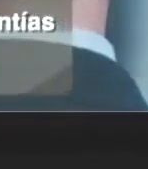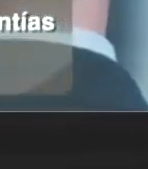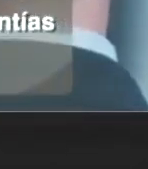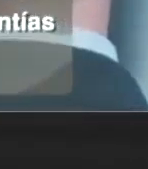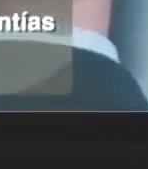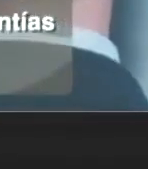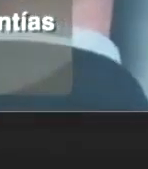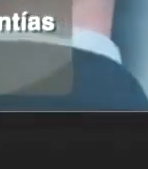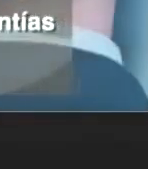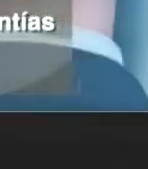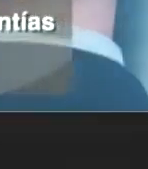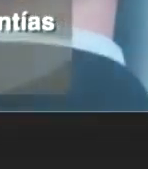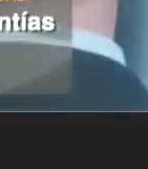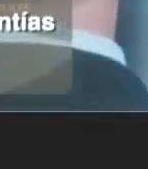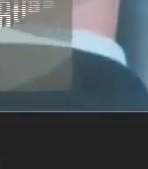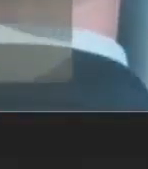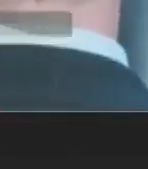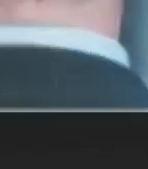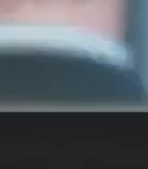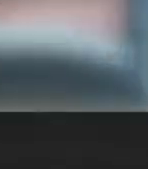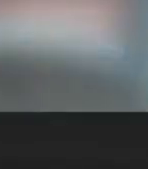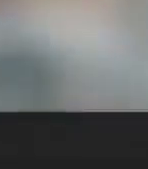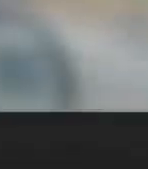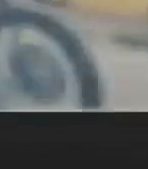de garantías constitucionales.